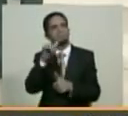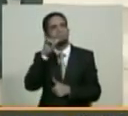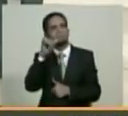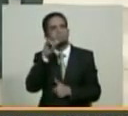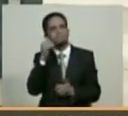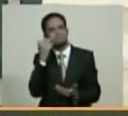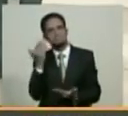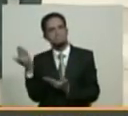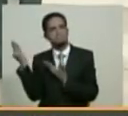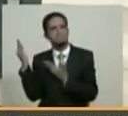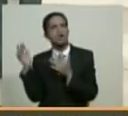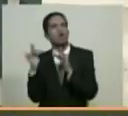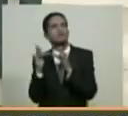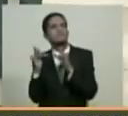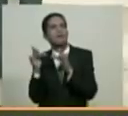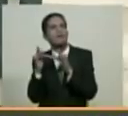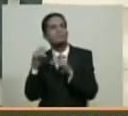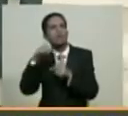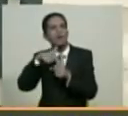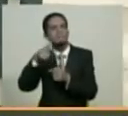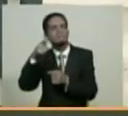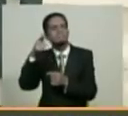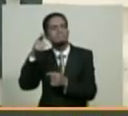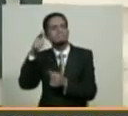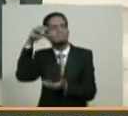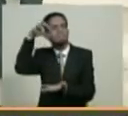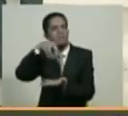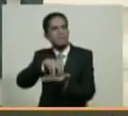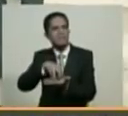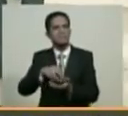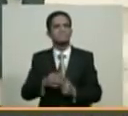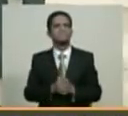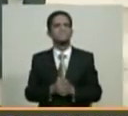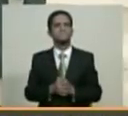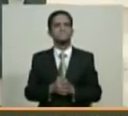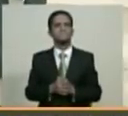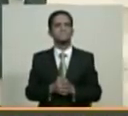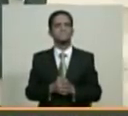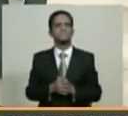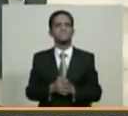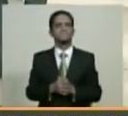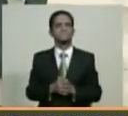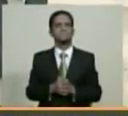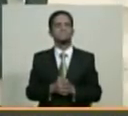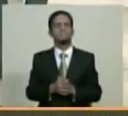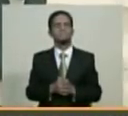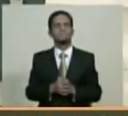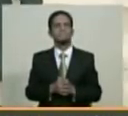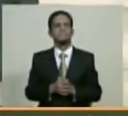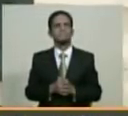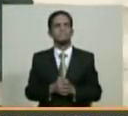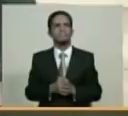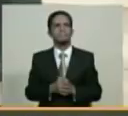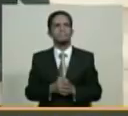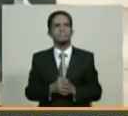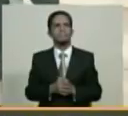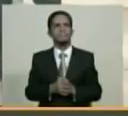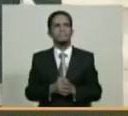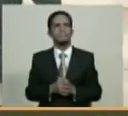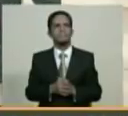compañera Javier Nichirinos en el Palacio de Gobierno, exactamente en la sala de prensa. Javi, te escuchamos. Feliz tarde. Adelante.